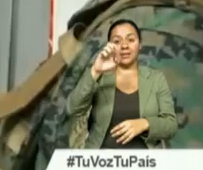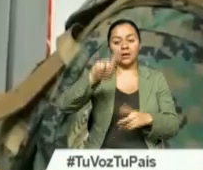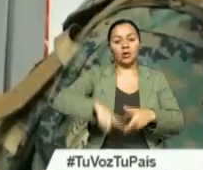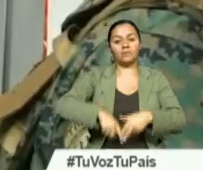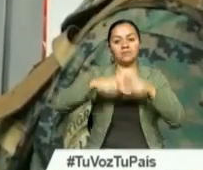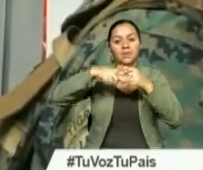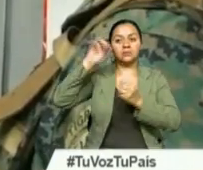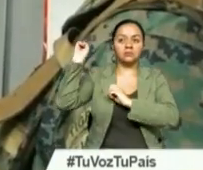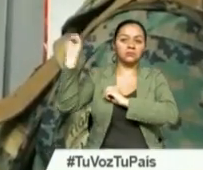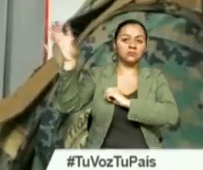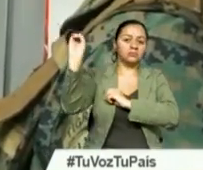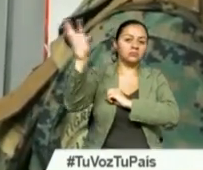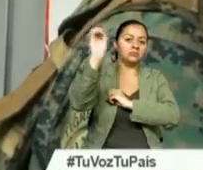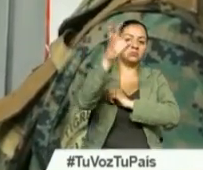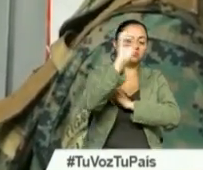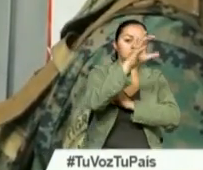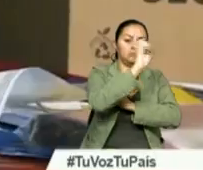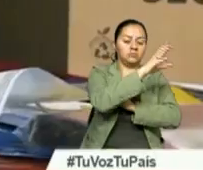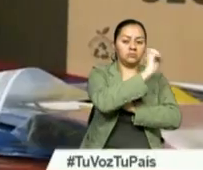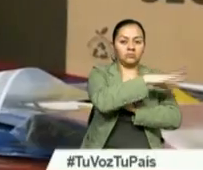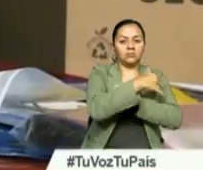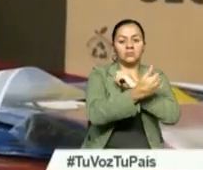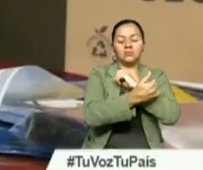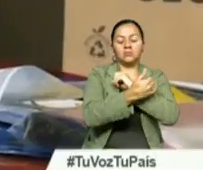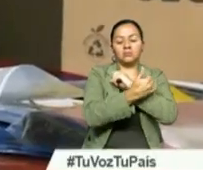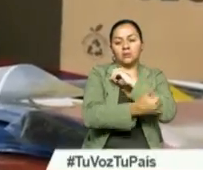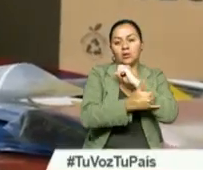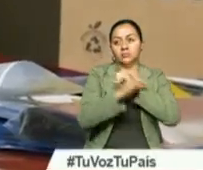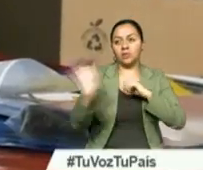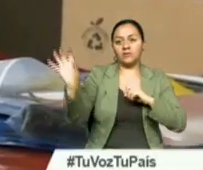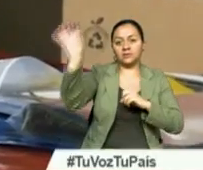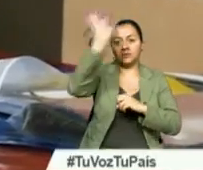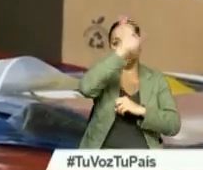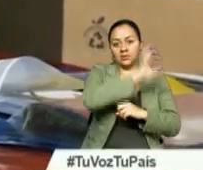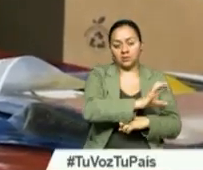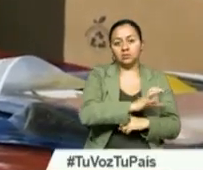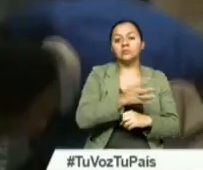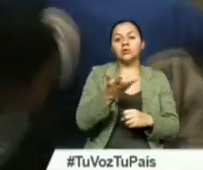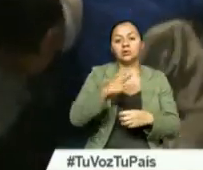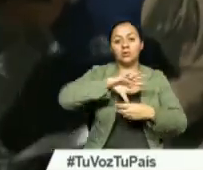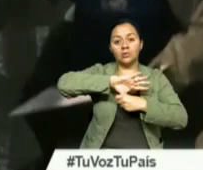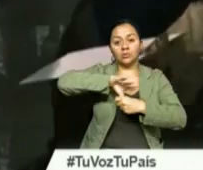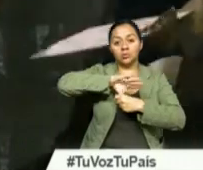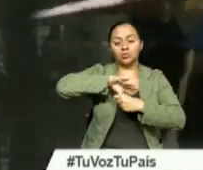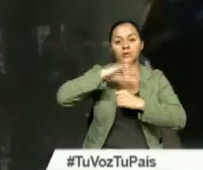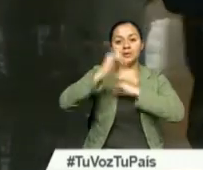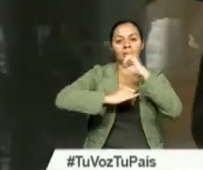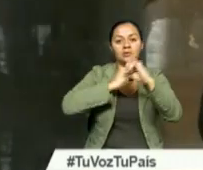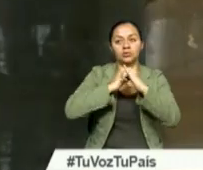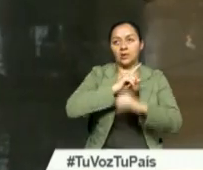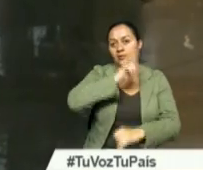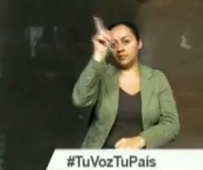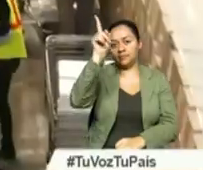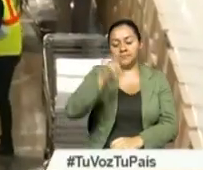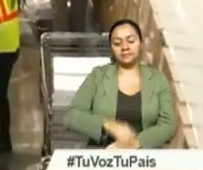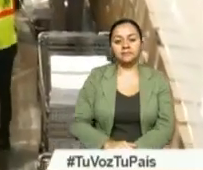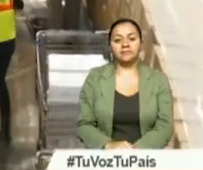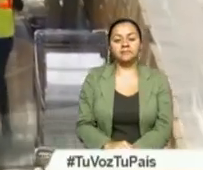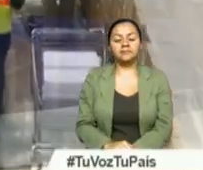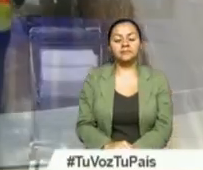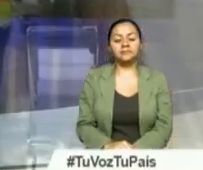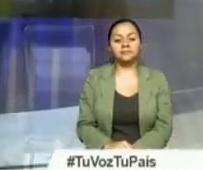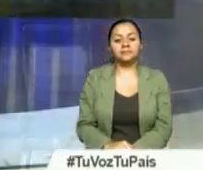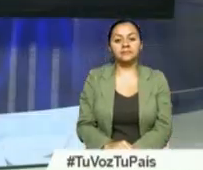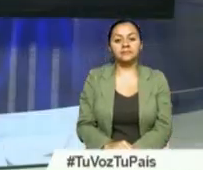inicio al envío de 830 paquetes electorales a las oficinas consulares del Ecuador en el exterior. Caterine Morejón,